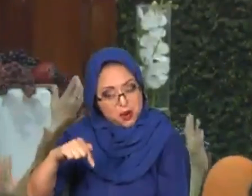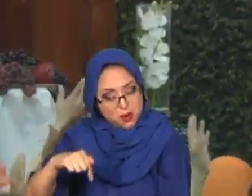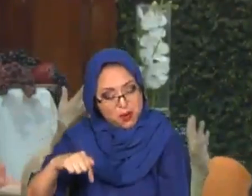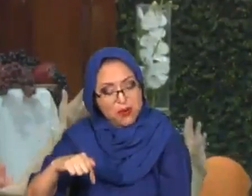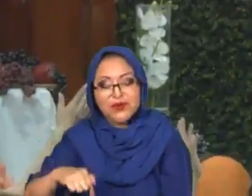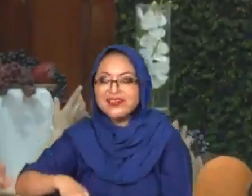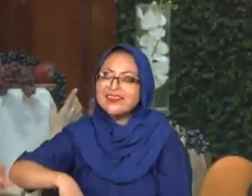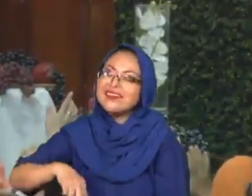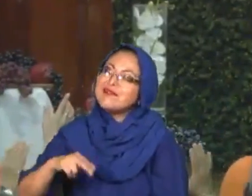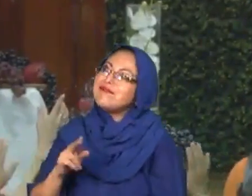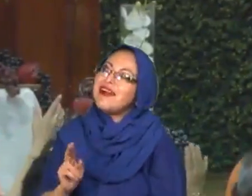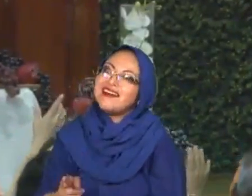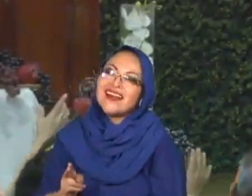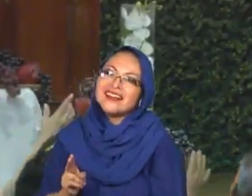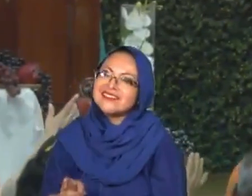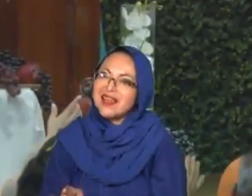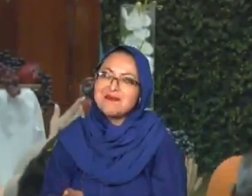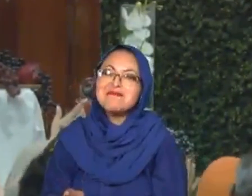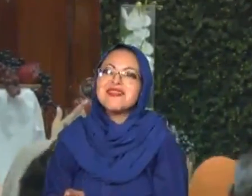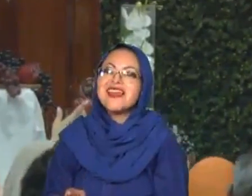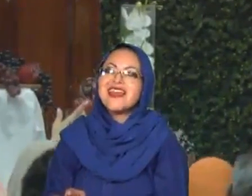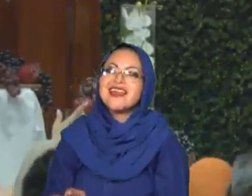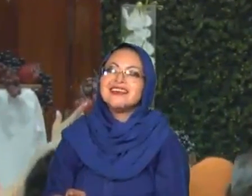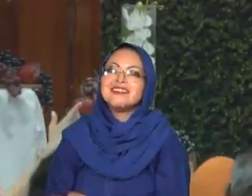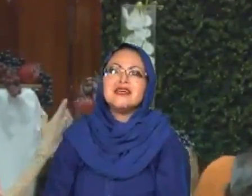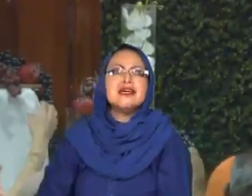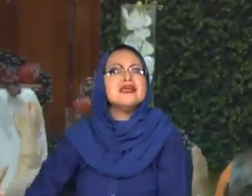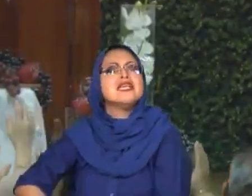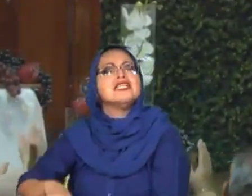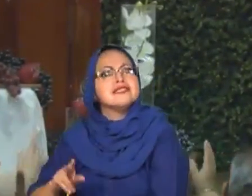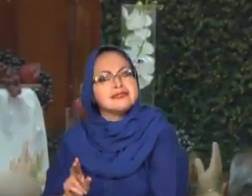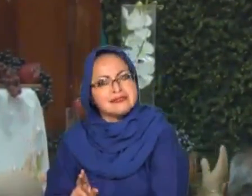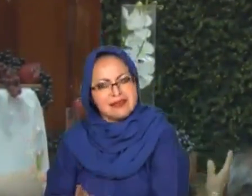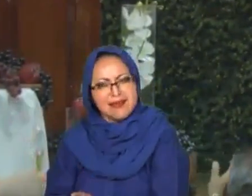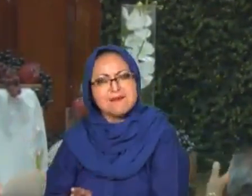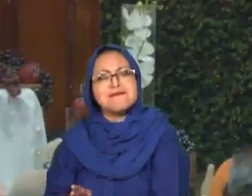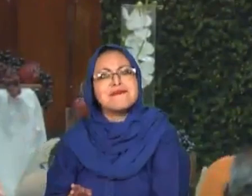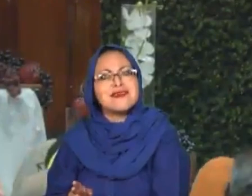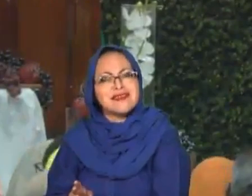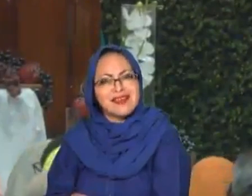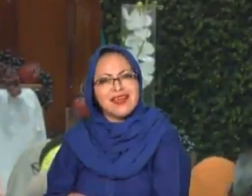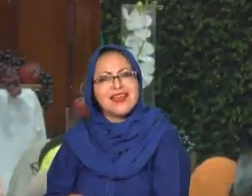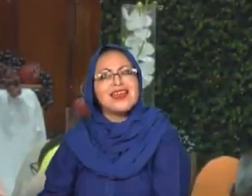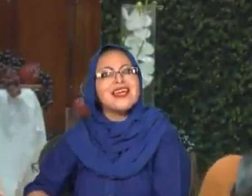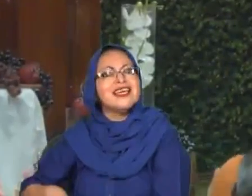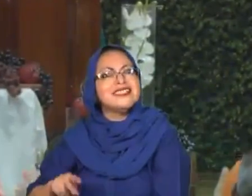desde ahora y para siempre, por los siglos